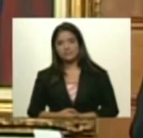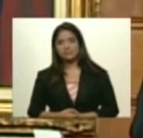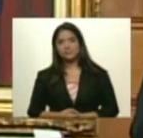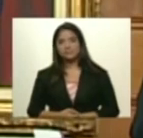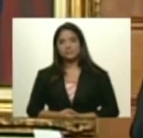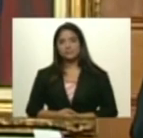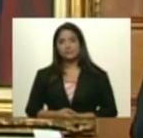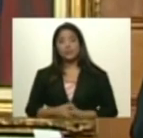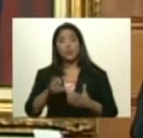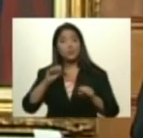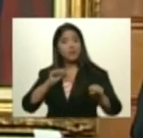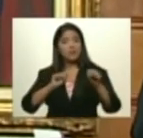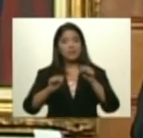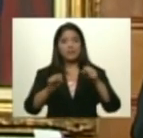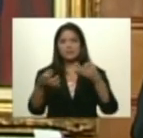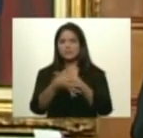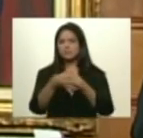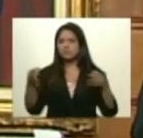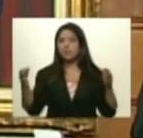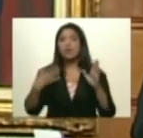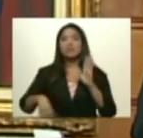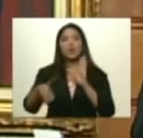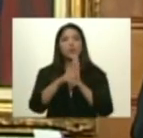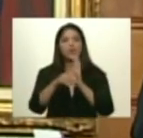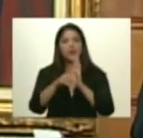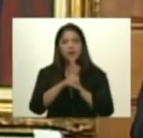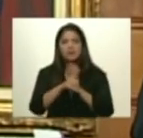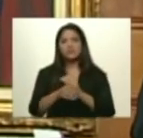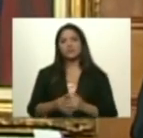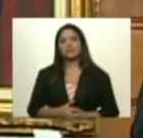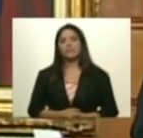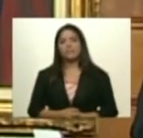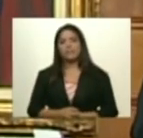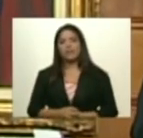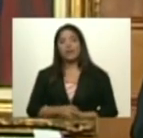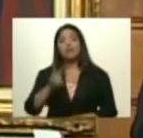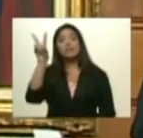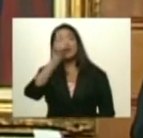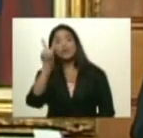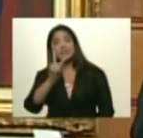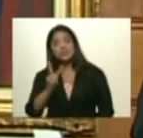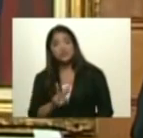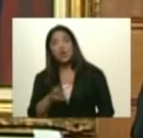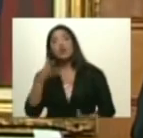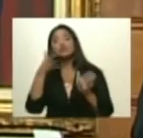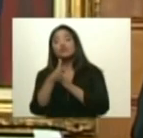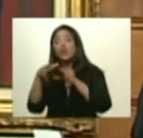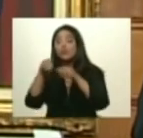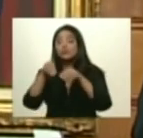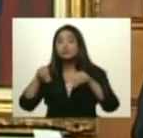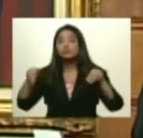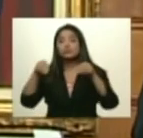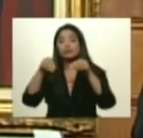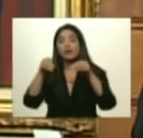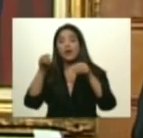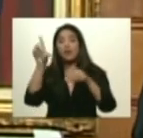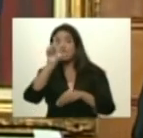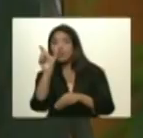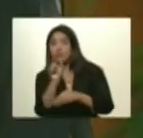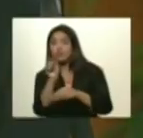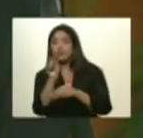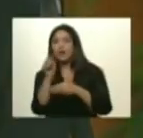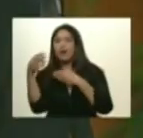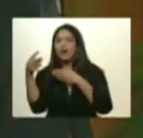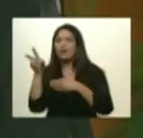Es una defensa brillante de los derechos históricos de Venezuela sobre su Guayana Esequiba. Venezuela